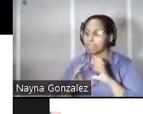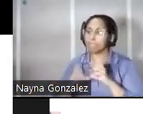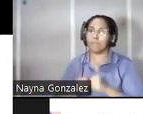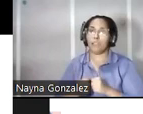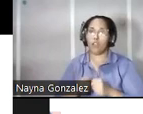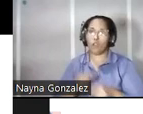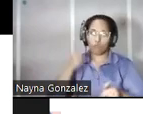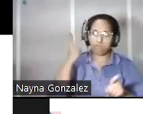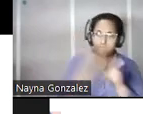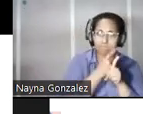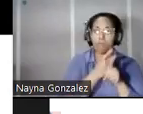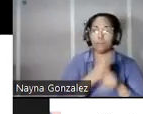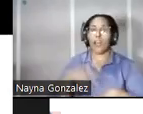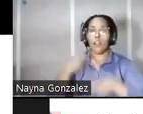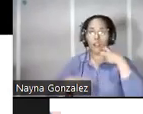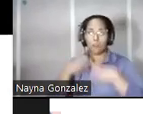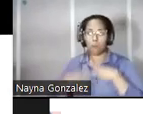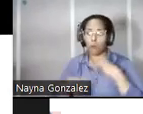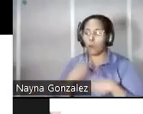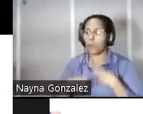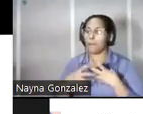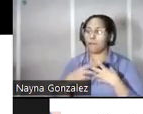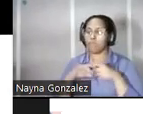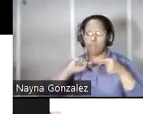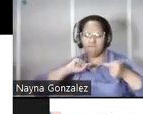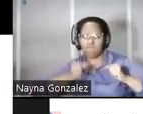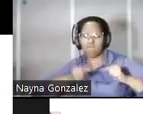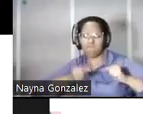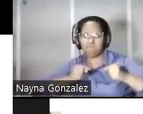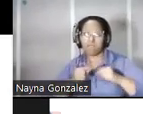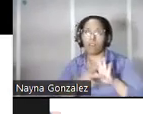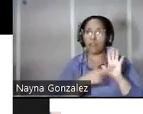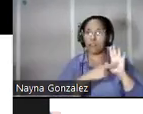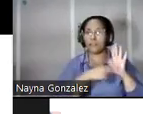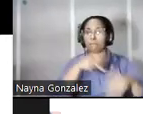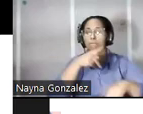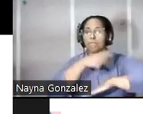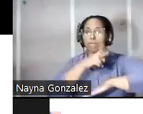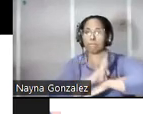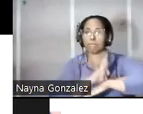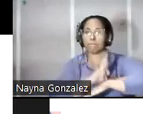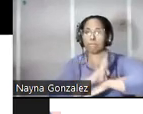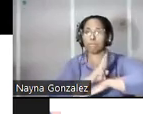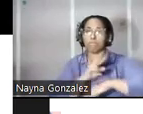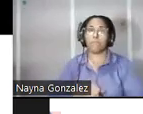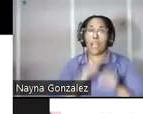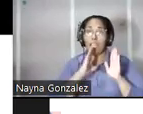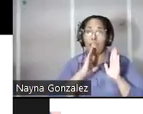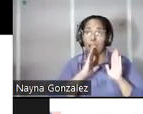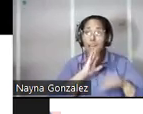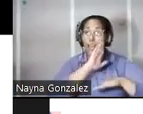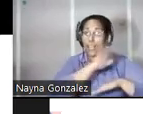efectiva el grave problema que esa cruel dolencia representa en Puerto Rico. Esas facilidades que